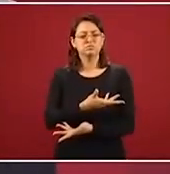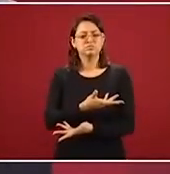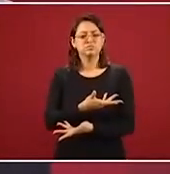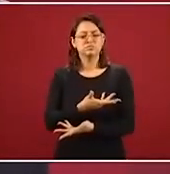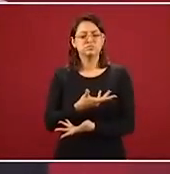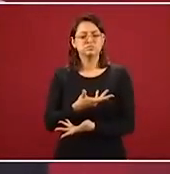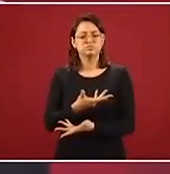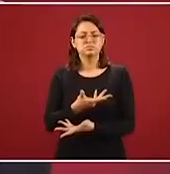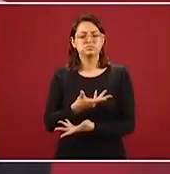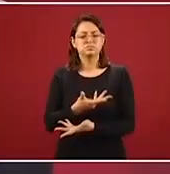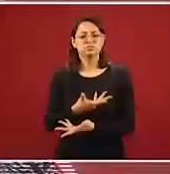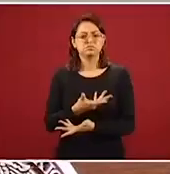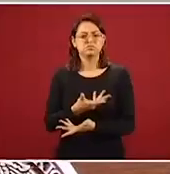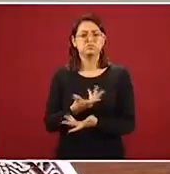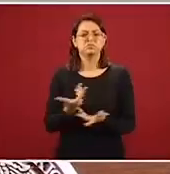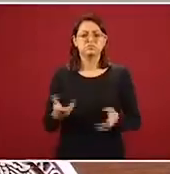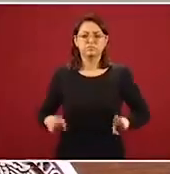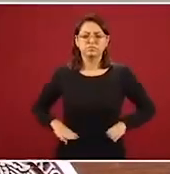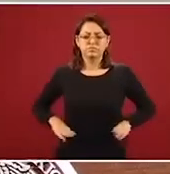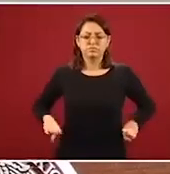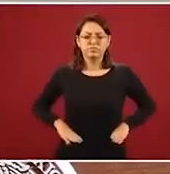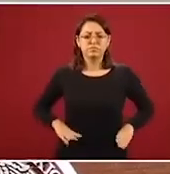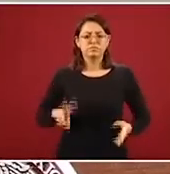con valores,